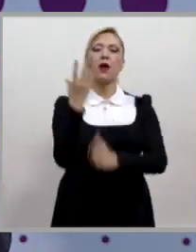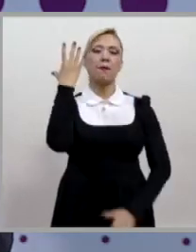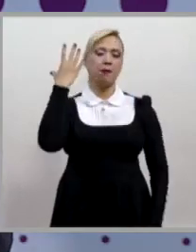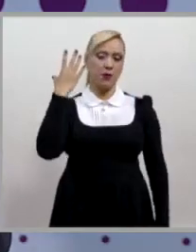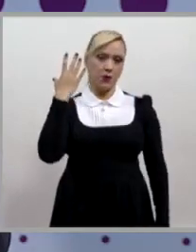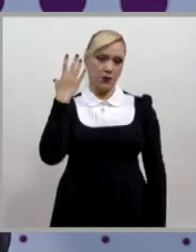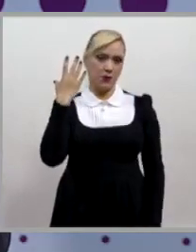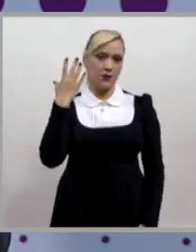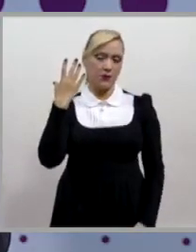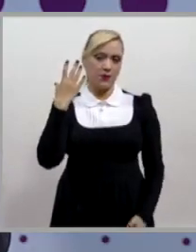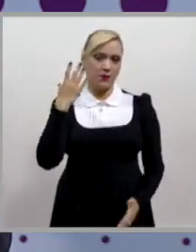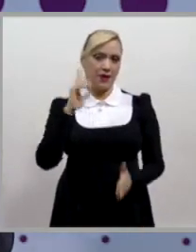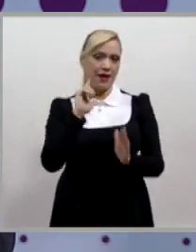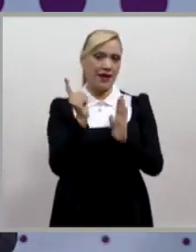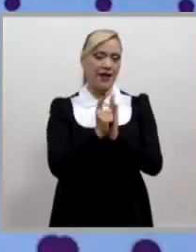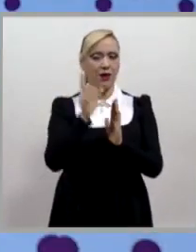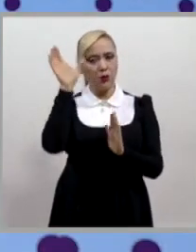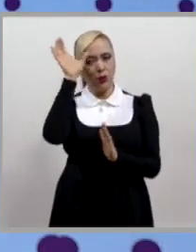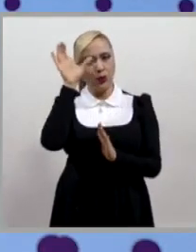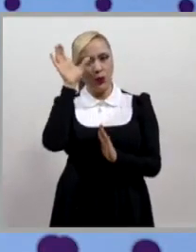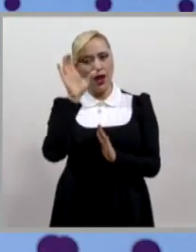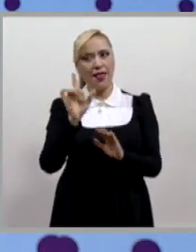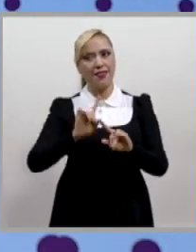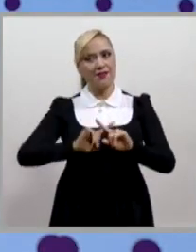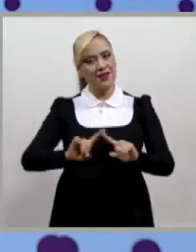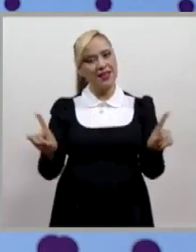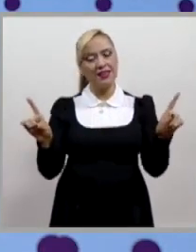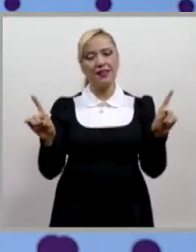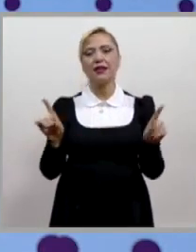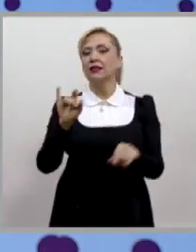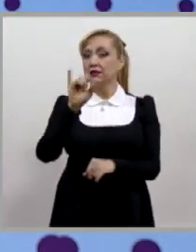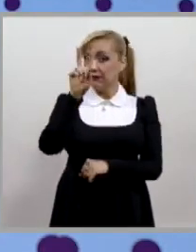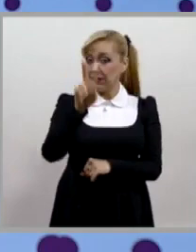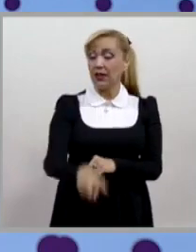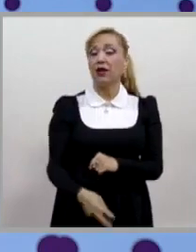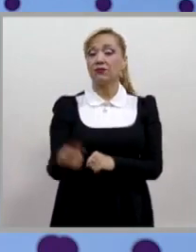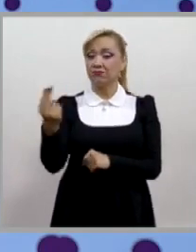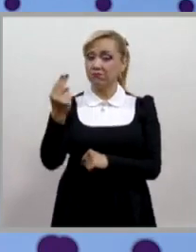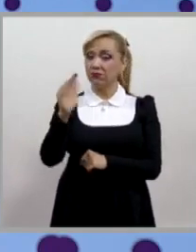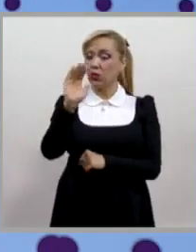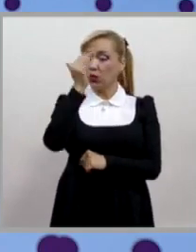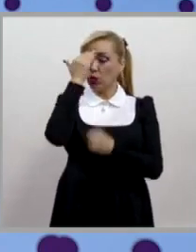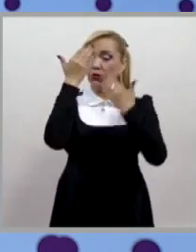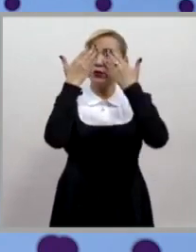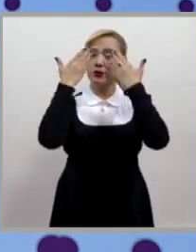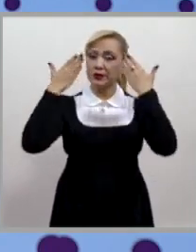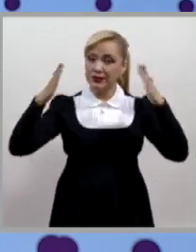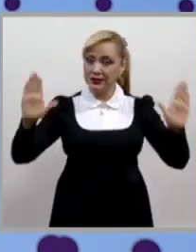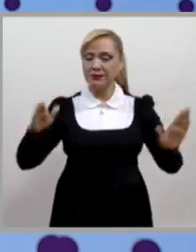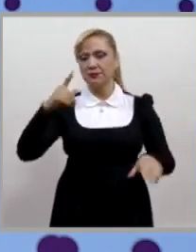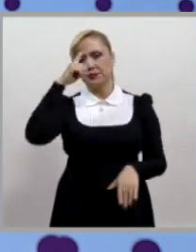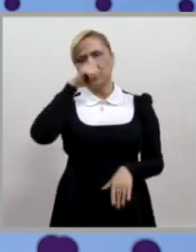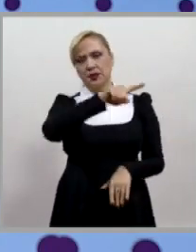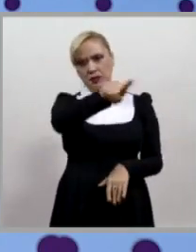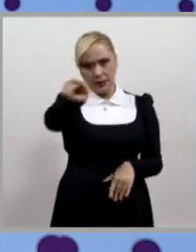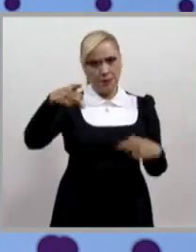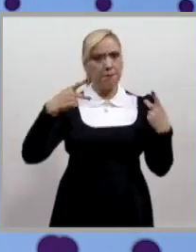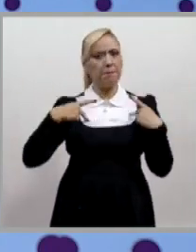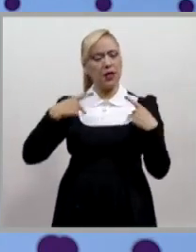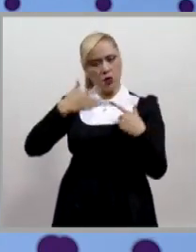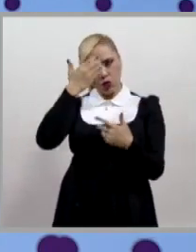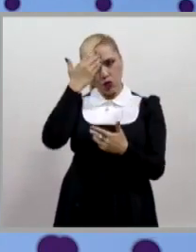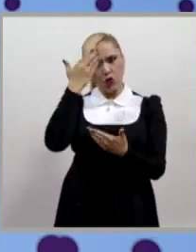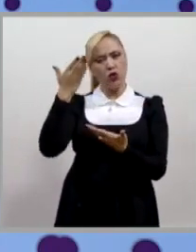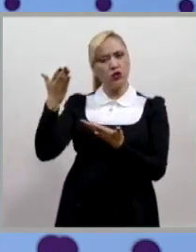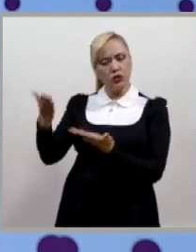más importante, Roberto, que exista una cultura jurídica, insisto, que no solamente haga que las personas conozcan los derechos, es